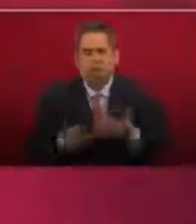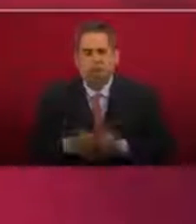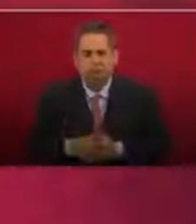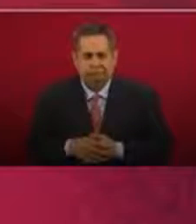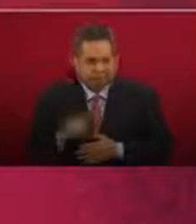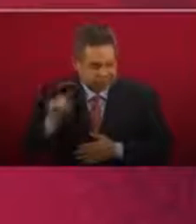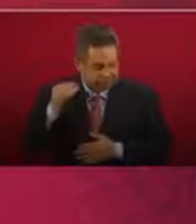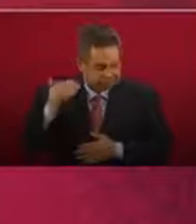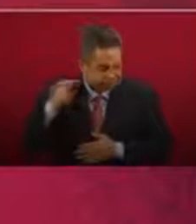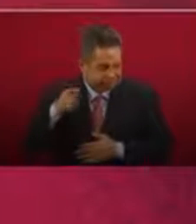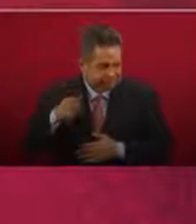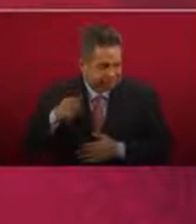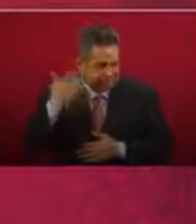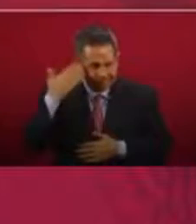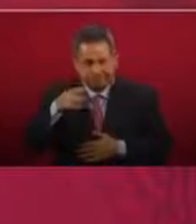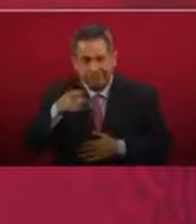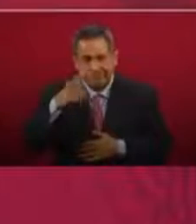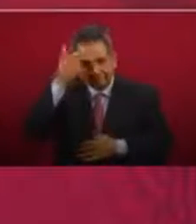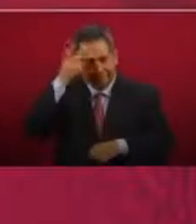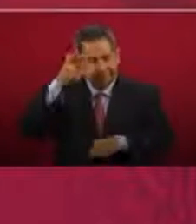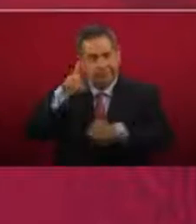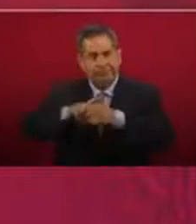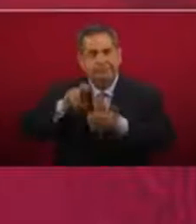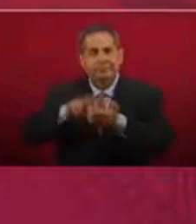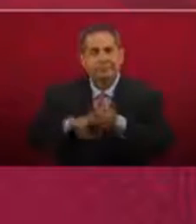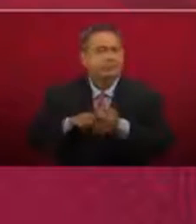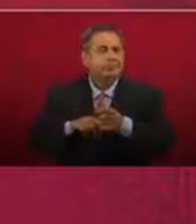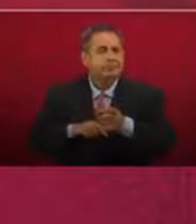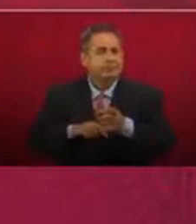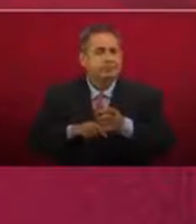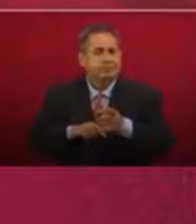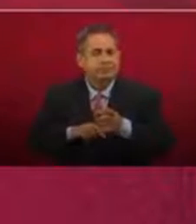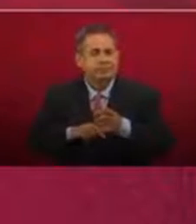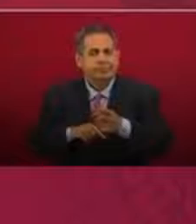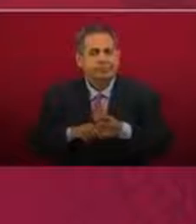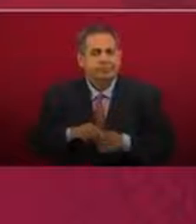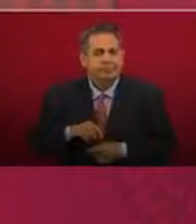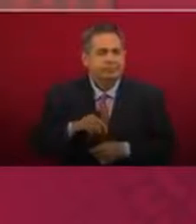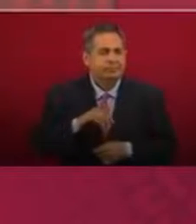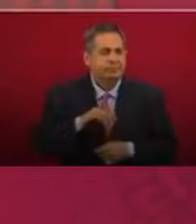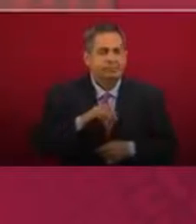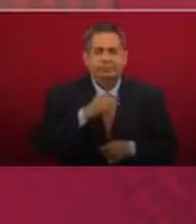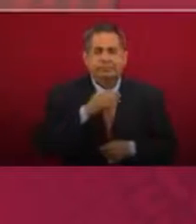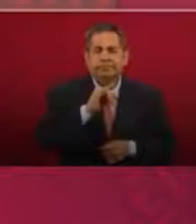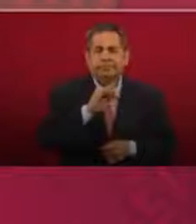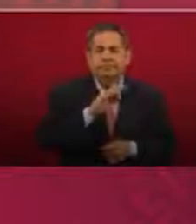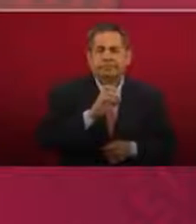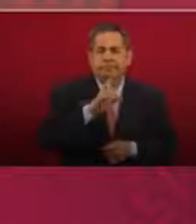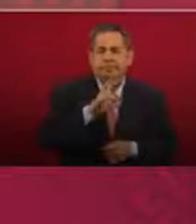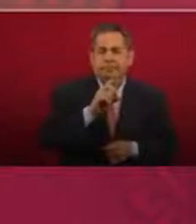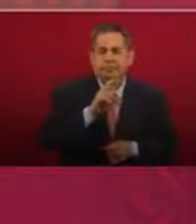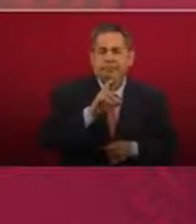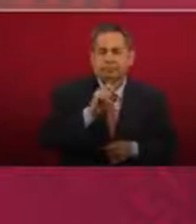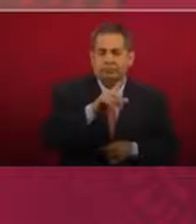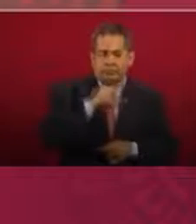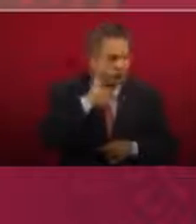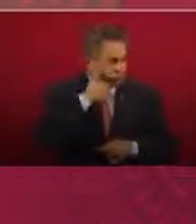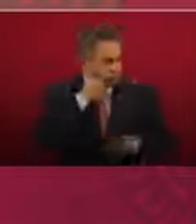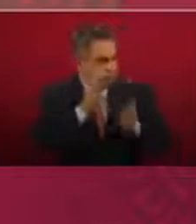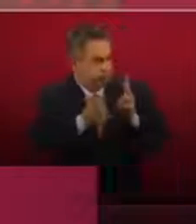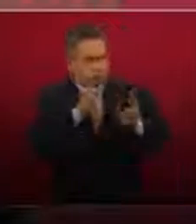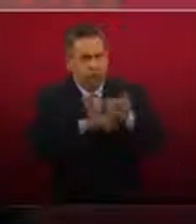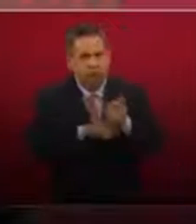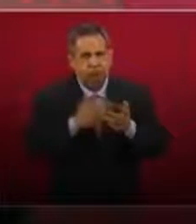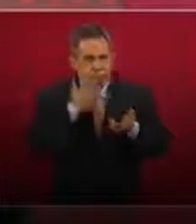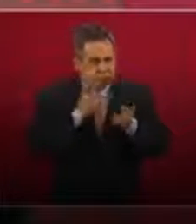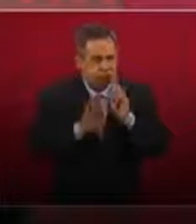acaba de estar el director de Iberdrola. Hablé con él en muy